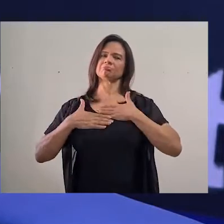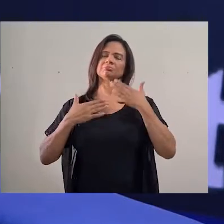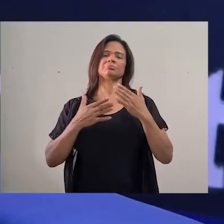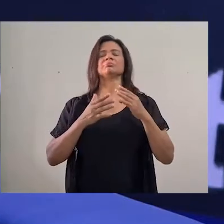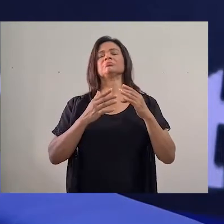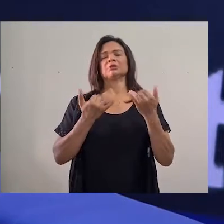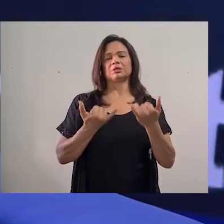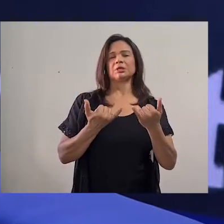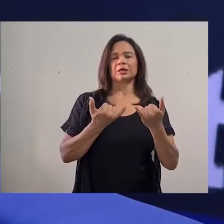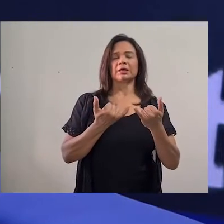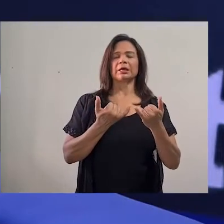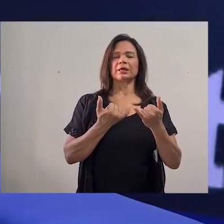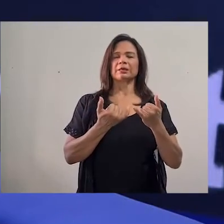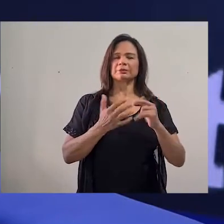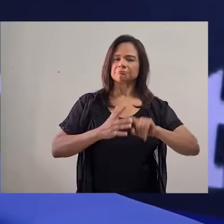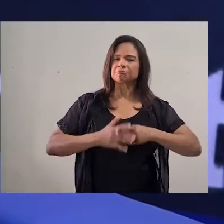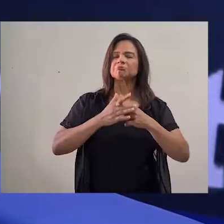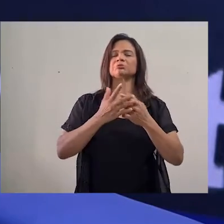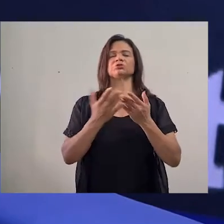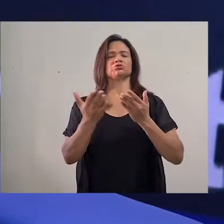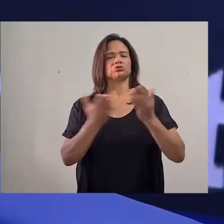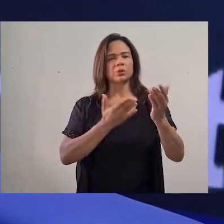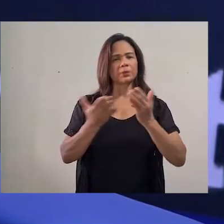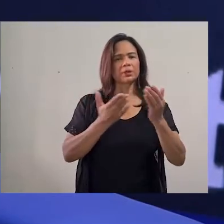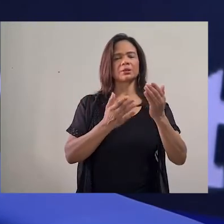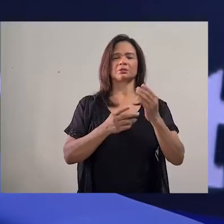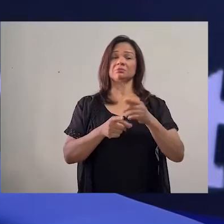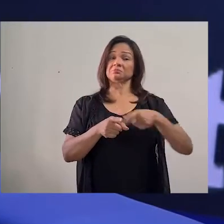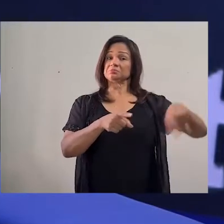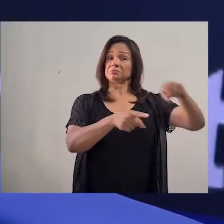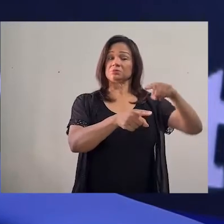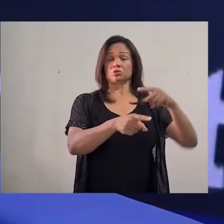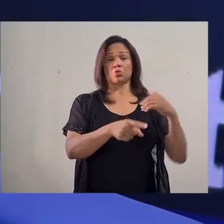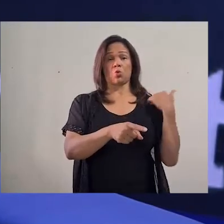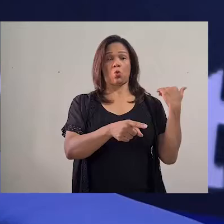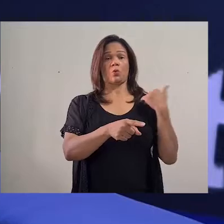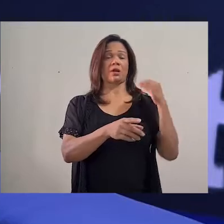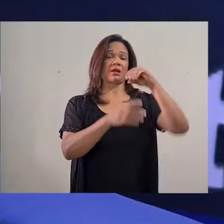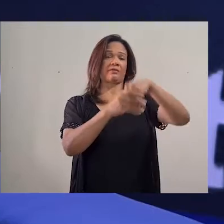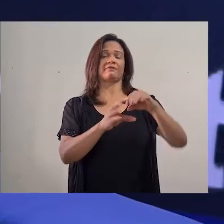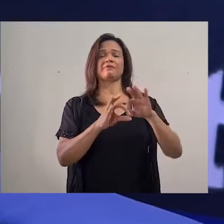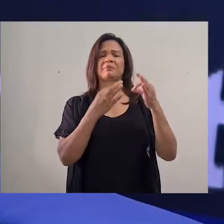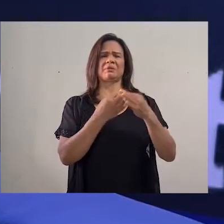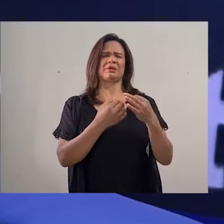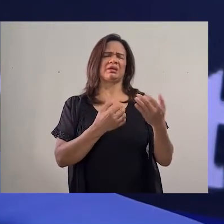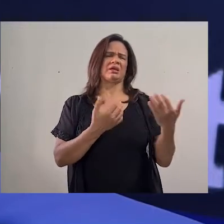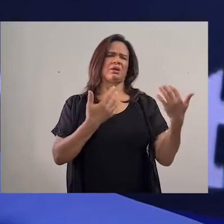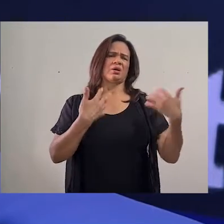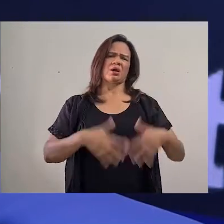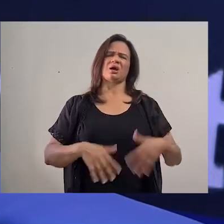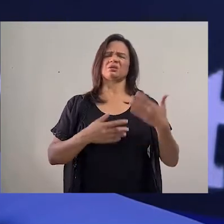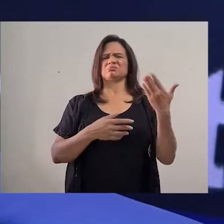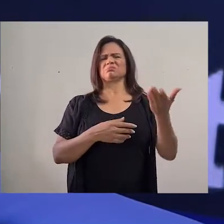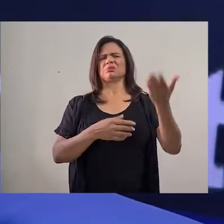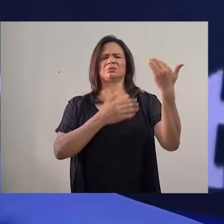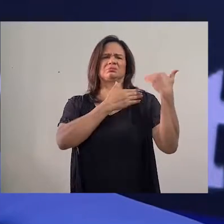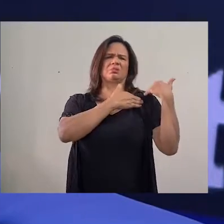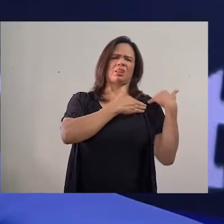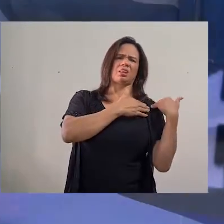como persona del Estado ahora mismo, propiciarle esos servicios para que esos muchachos dentro de la familia no sean una